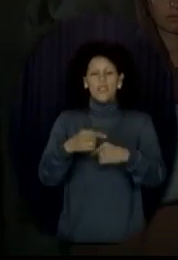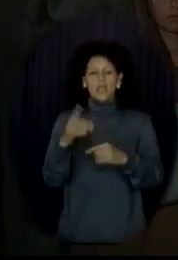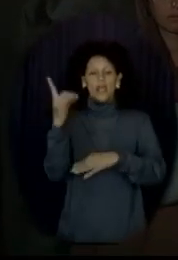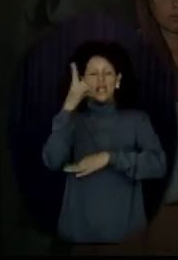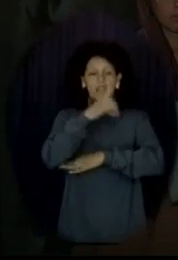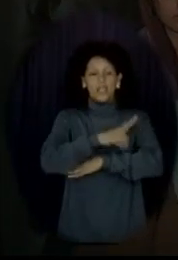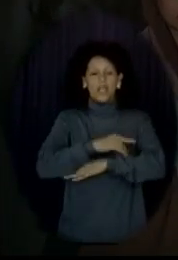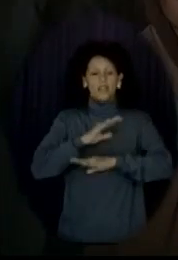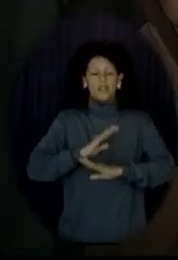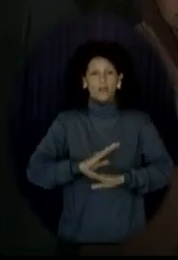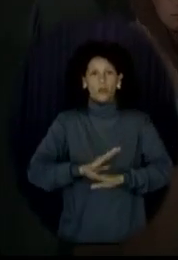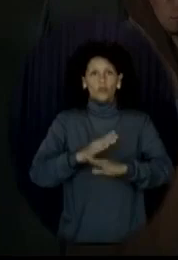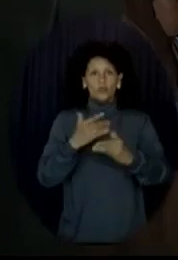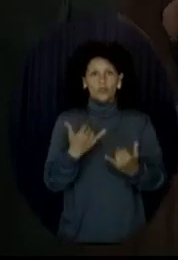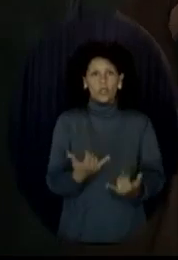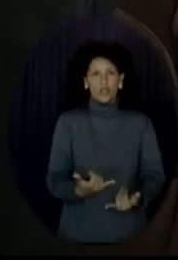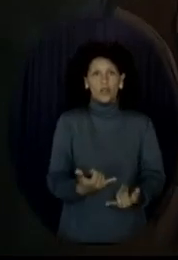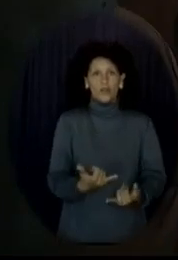aproxima.